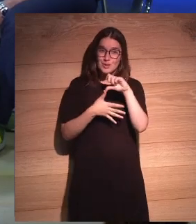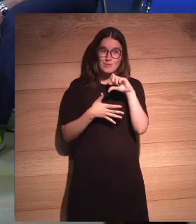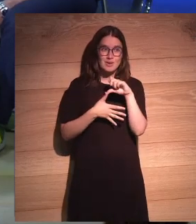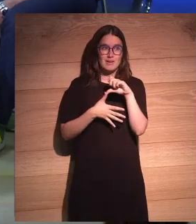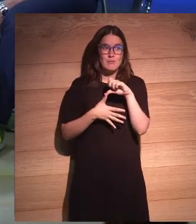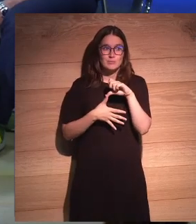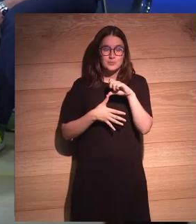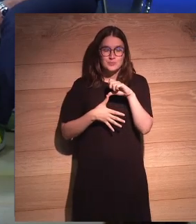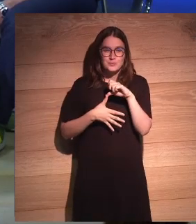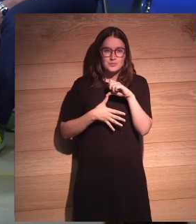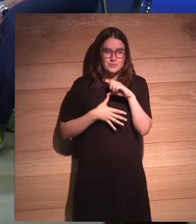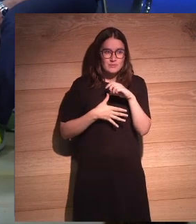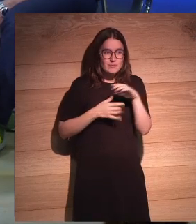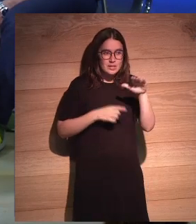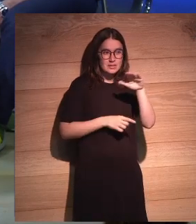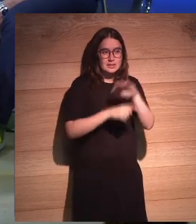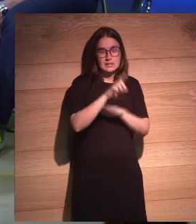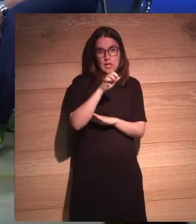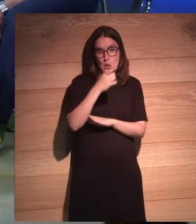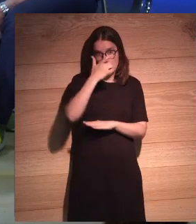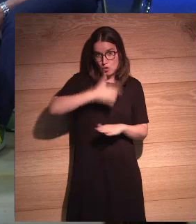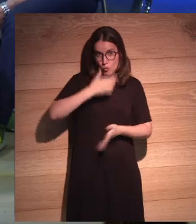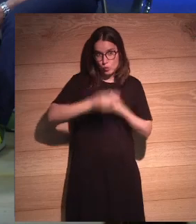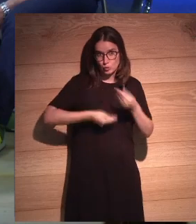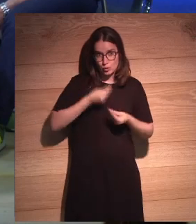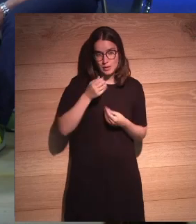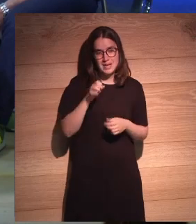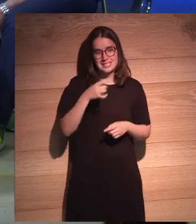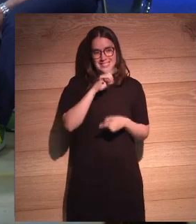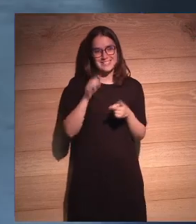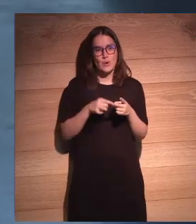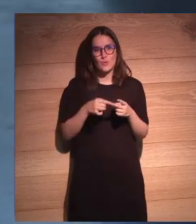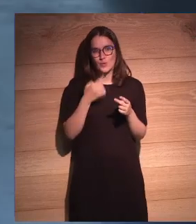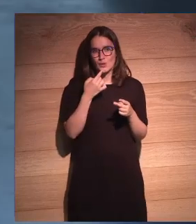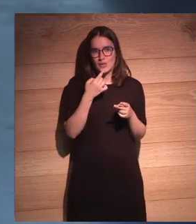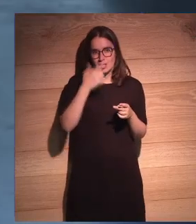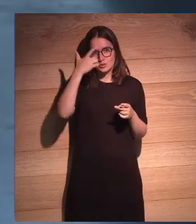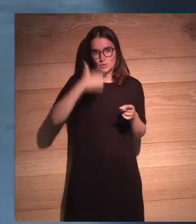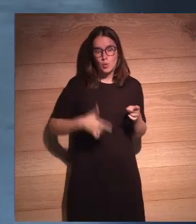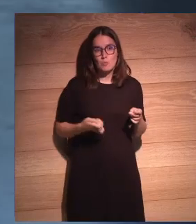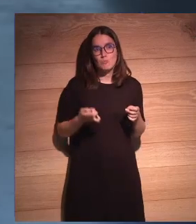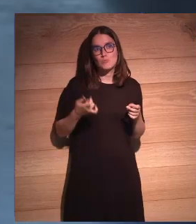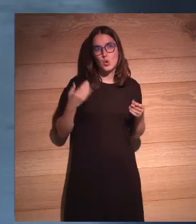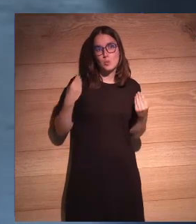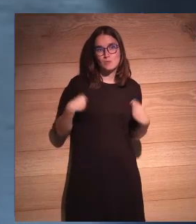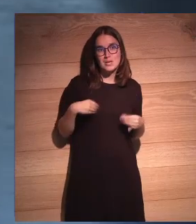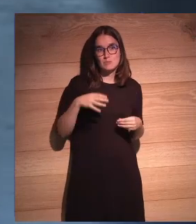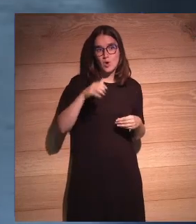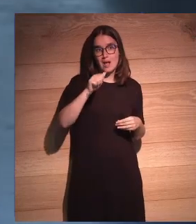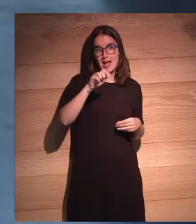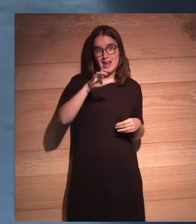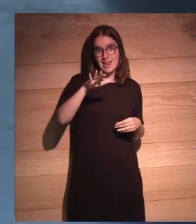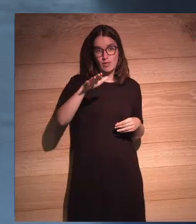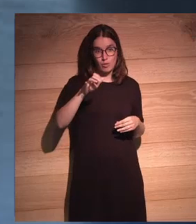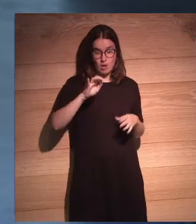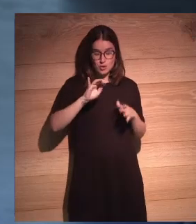donde me desarrollo normalmente, y en segundo lugar decir que yo soy un poco como Alicia, que estoy al otro